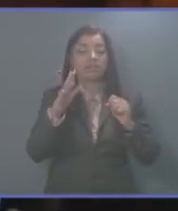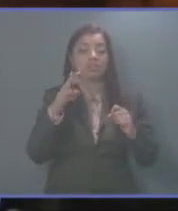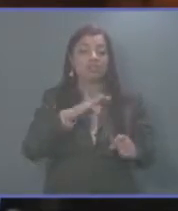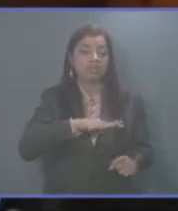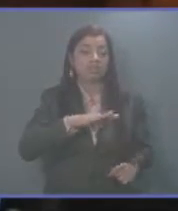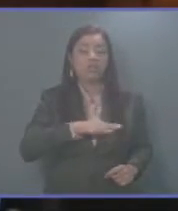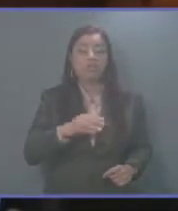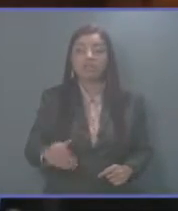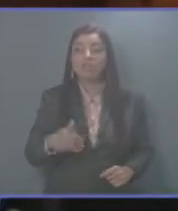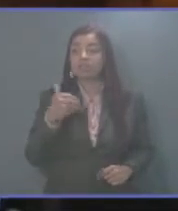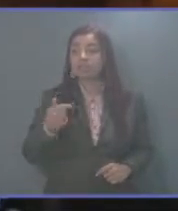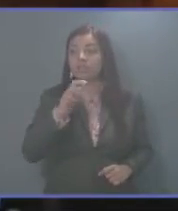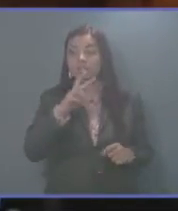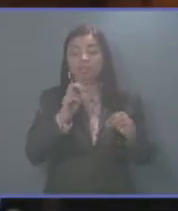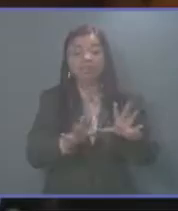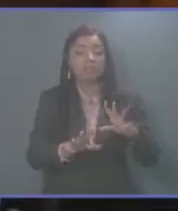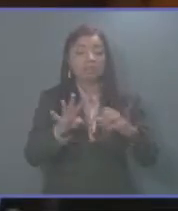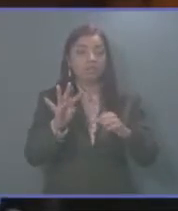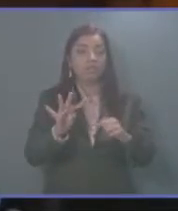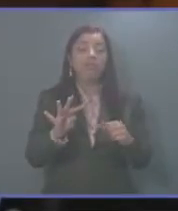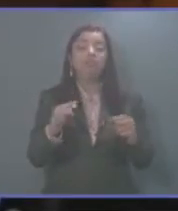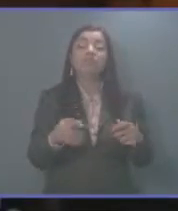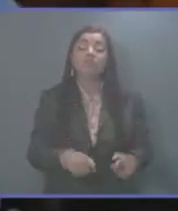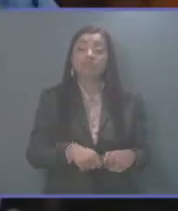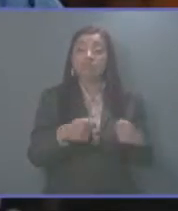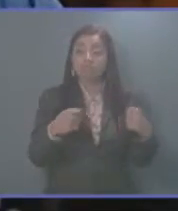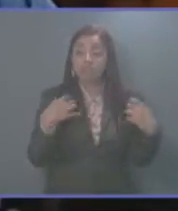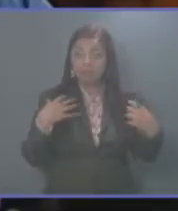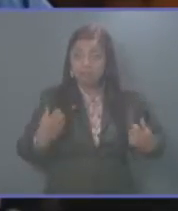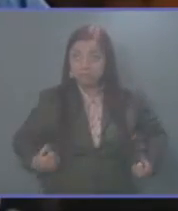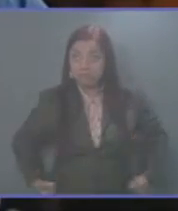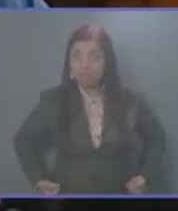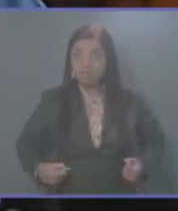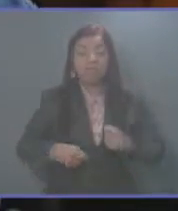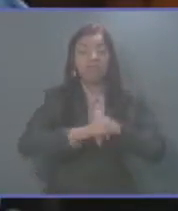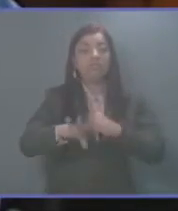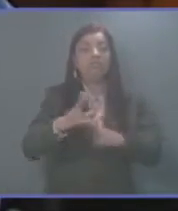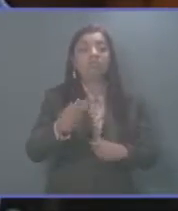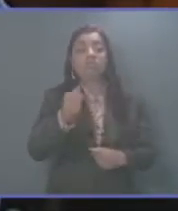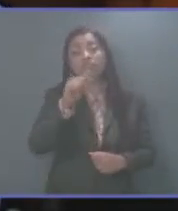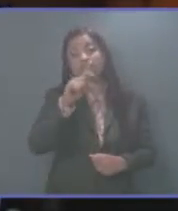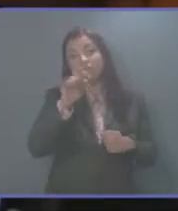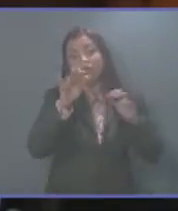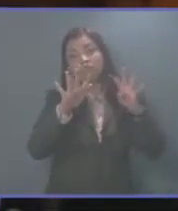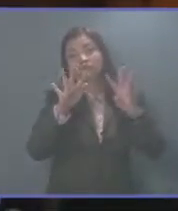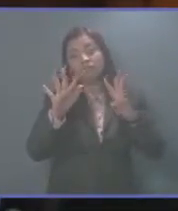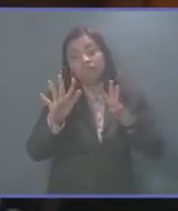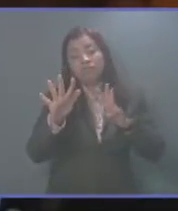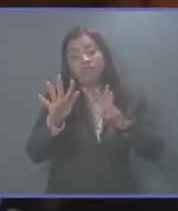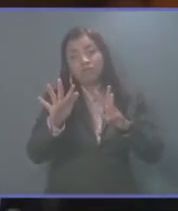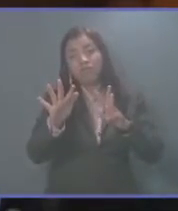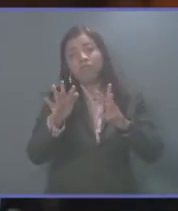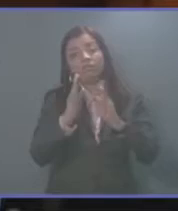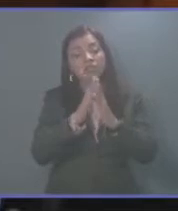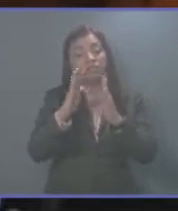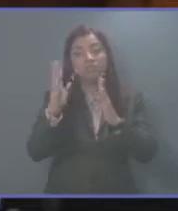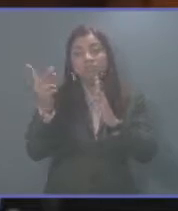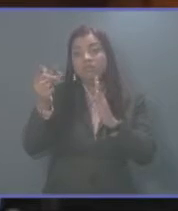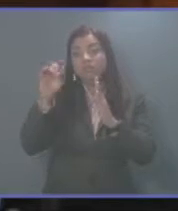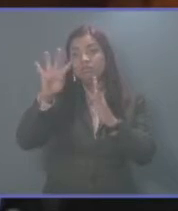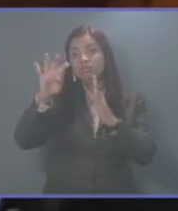del 2014, publicado en el Diario Oficial número 198, tomo